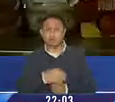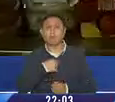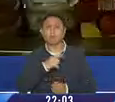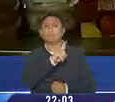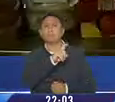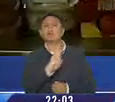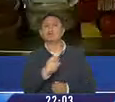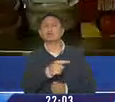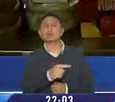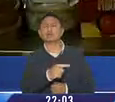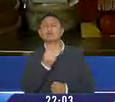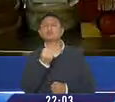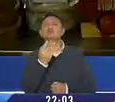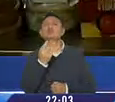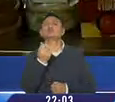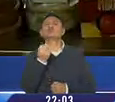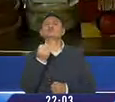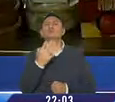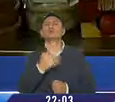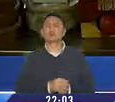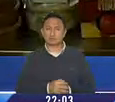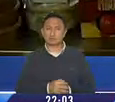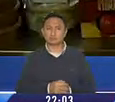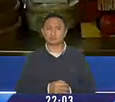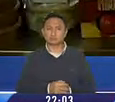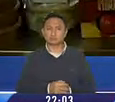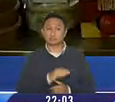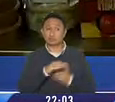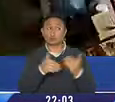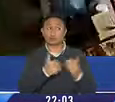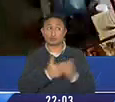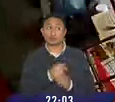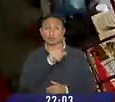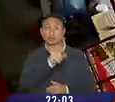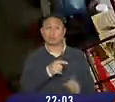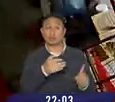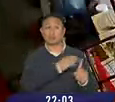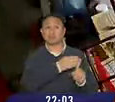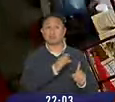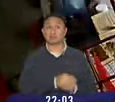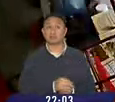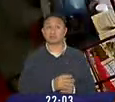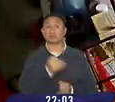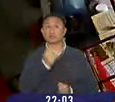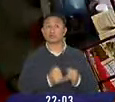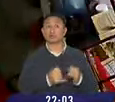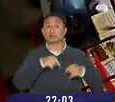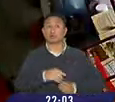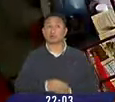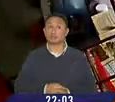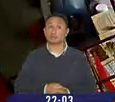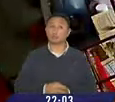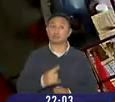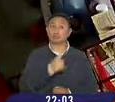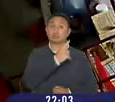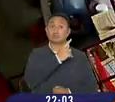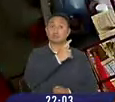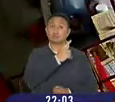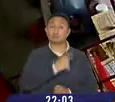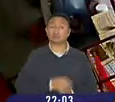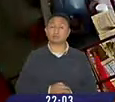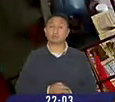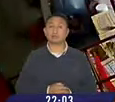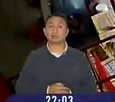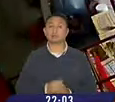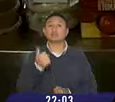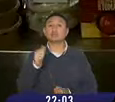precio de la carne, de las verduras. Pero todo era un distractor. Al final cambiaron de opinión. Pidieron 10 libras